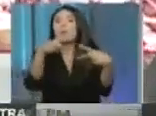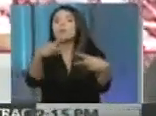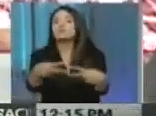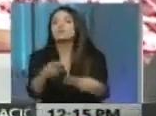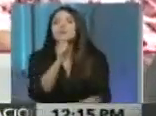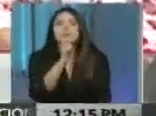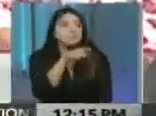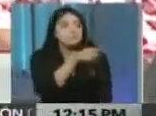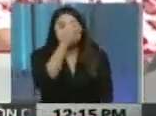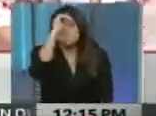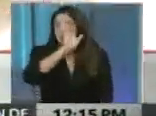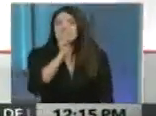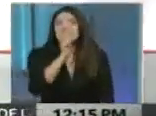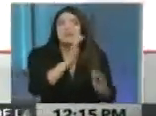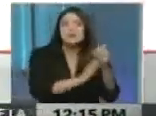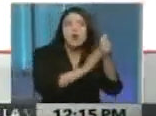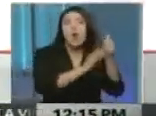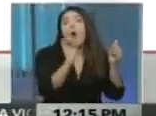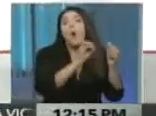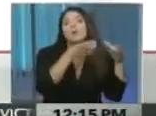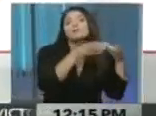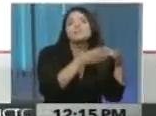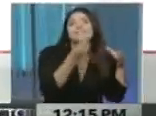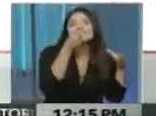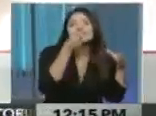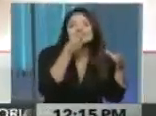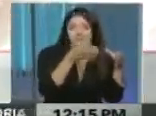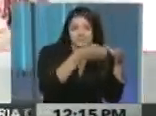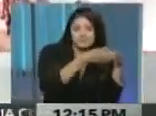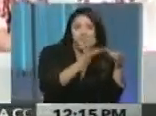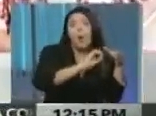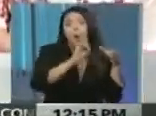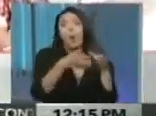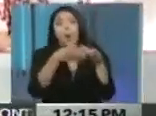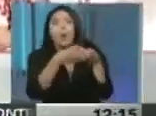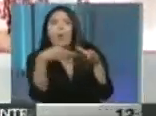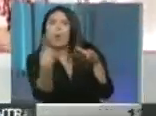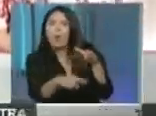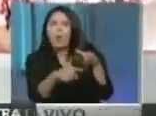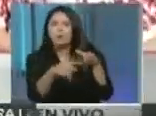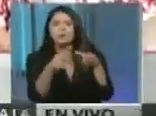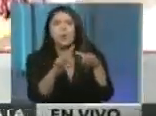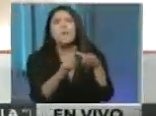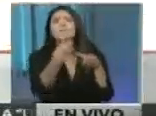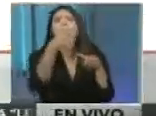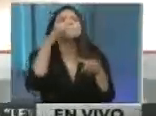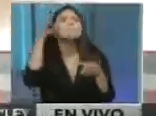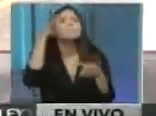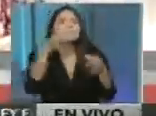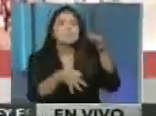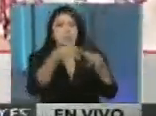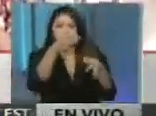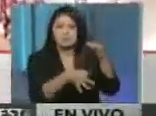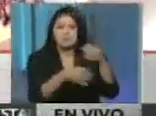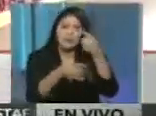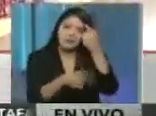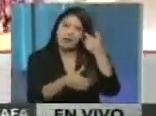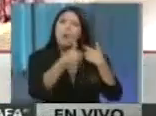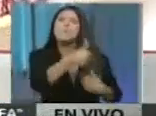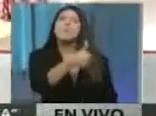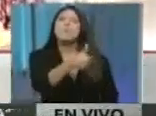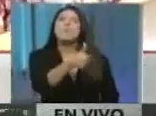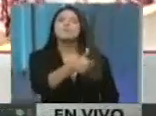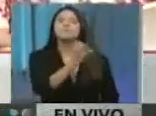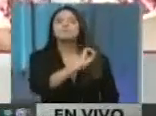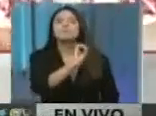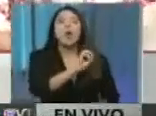procedimiento. Si eran los adecos, si eran los fascistas de Primero Justicia, si eran los